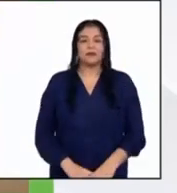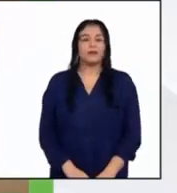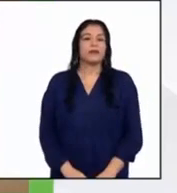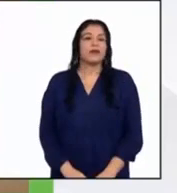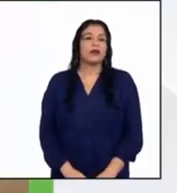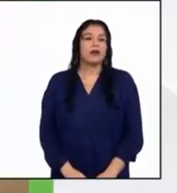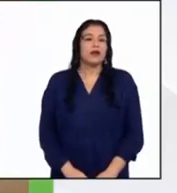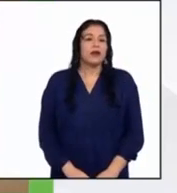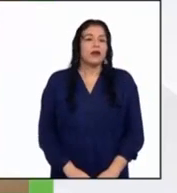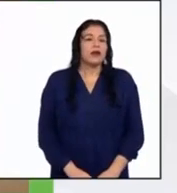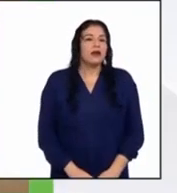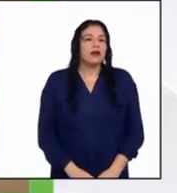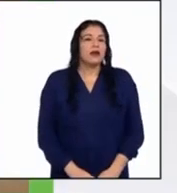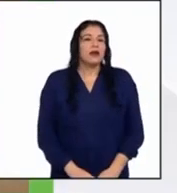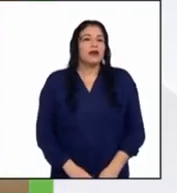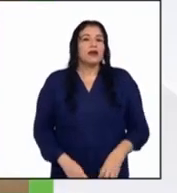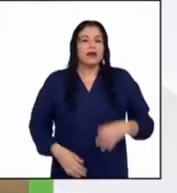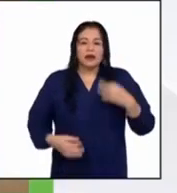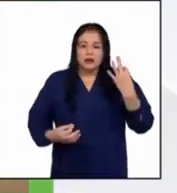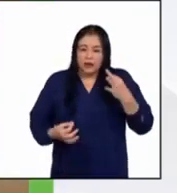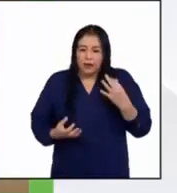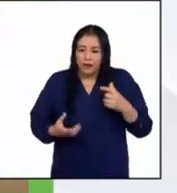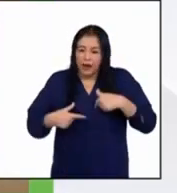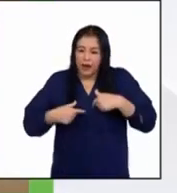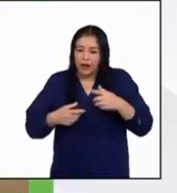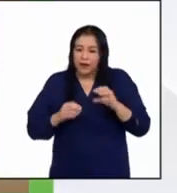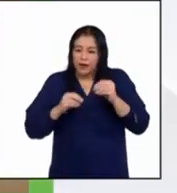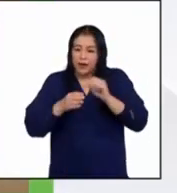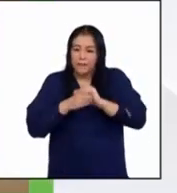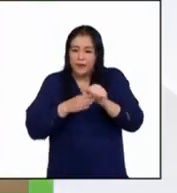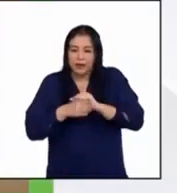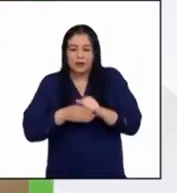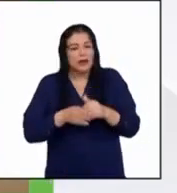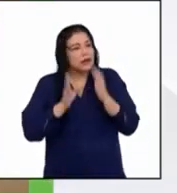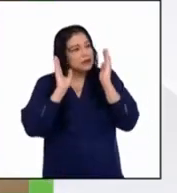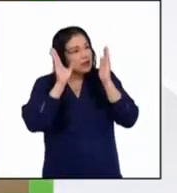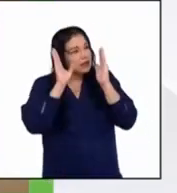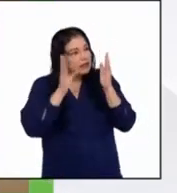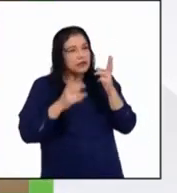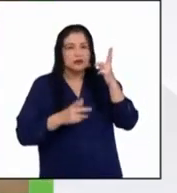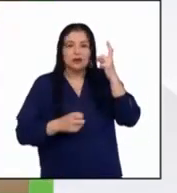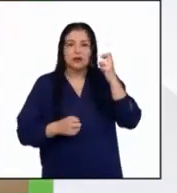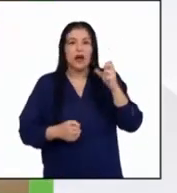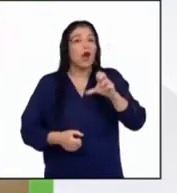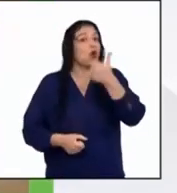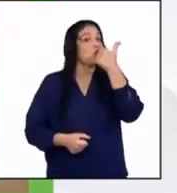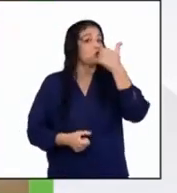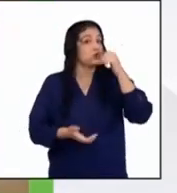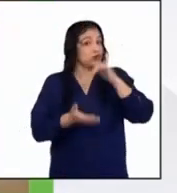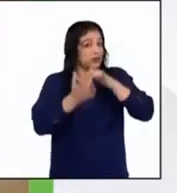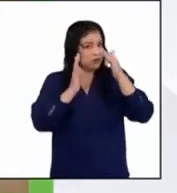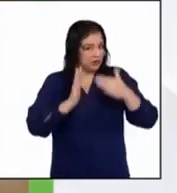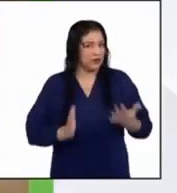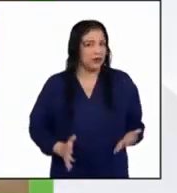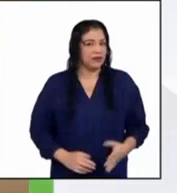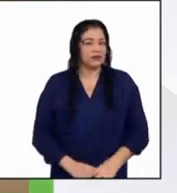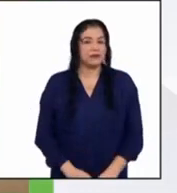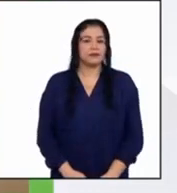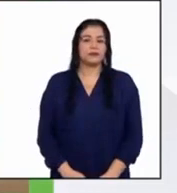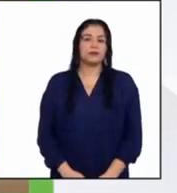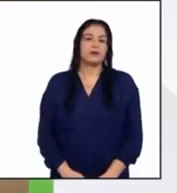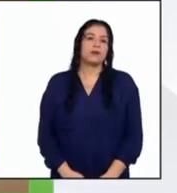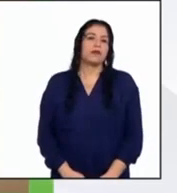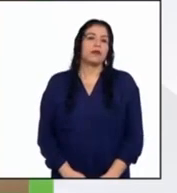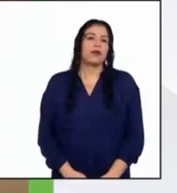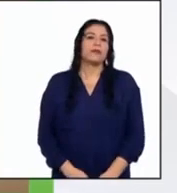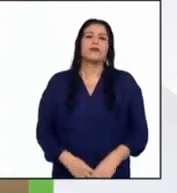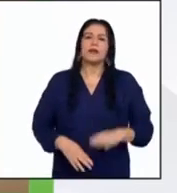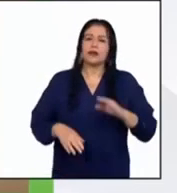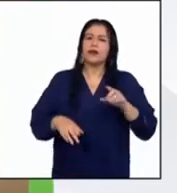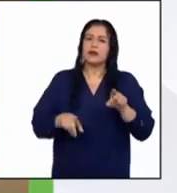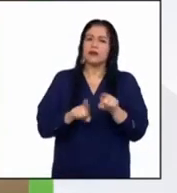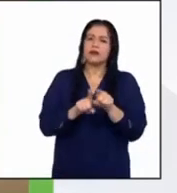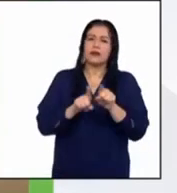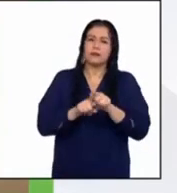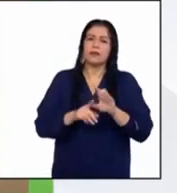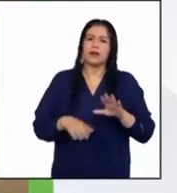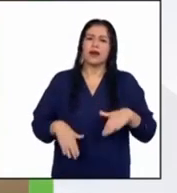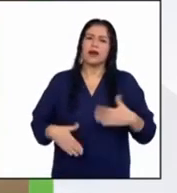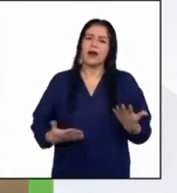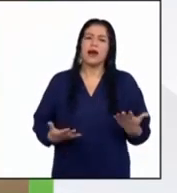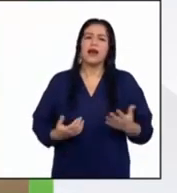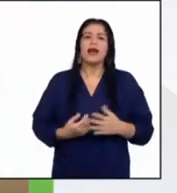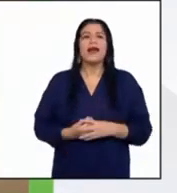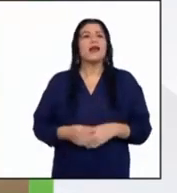y que atiende y que escucha a las y los demás compañeros. Existen también los delegados del